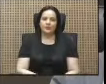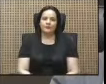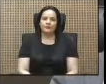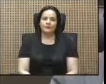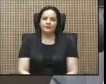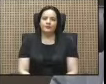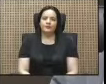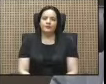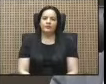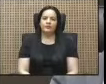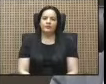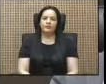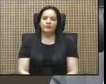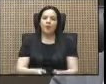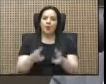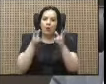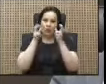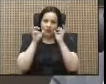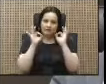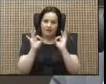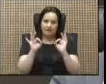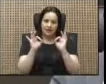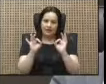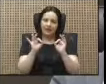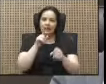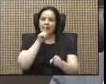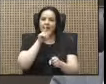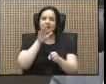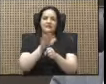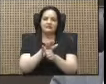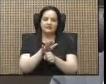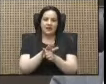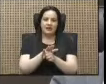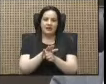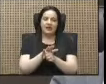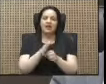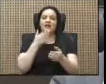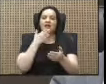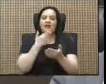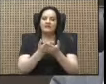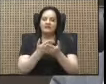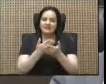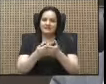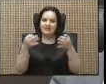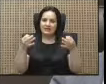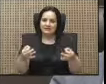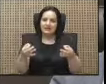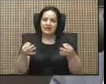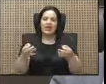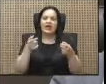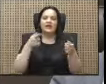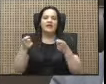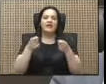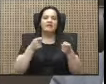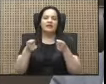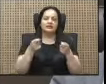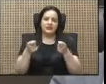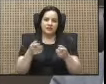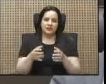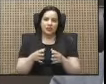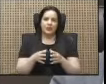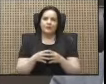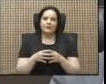Oígase bien, garantizar la eficiencia en la administración.